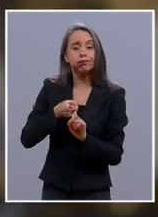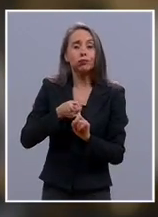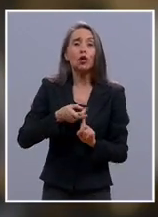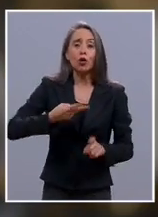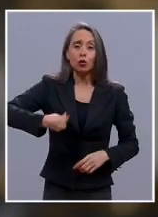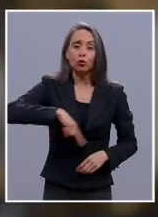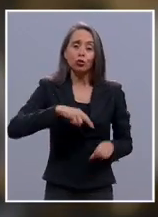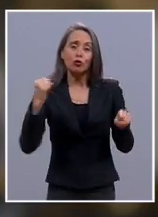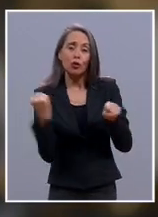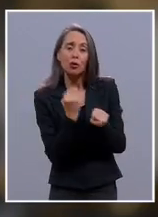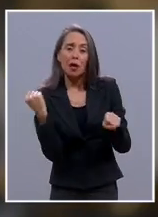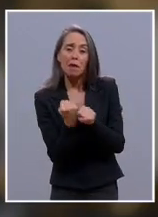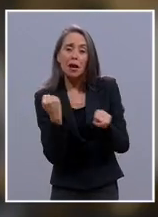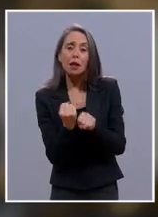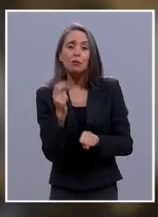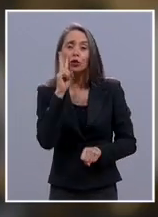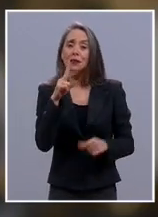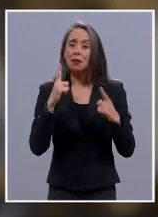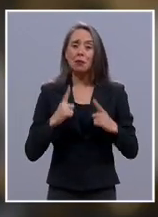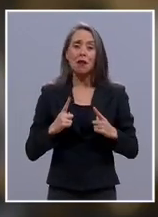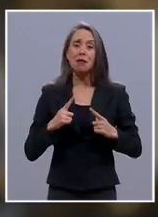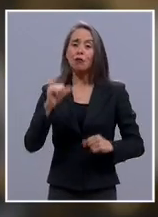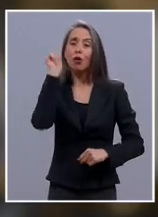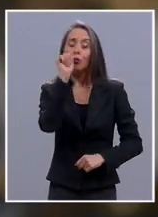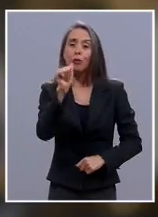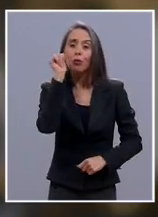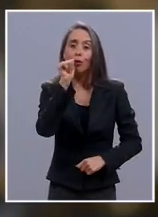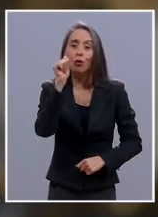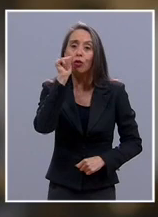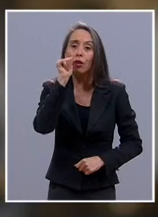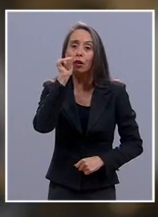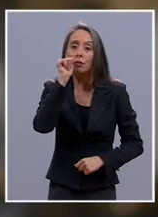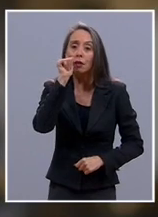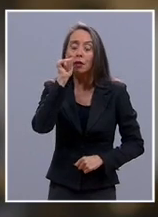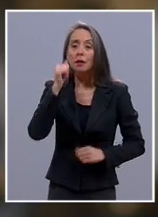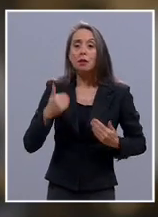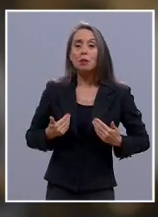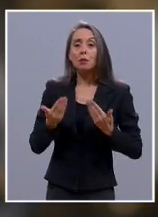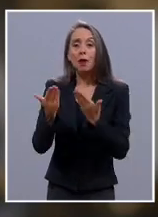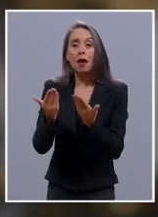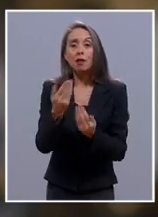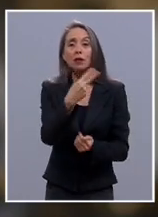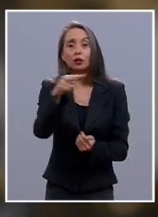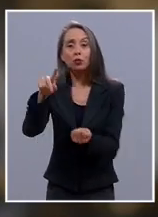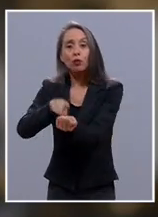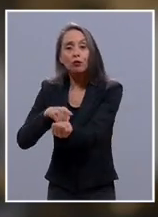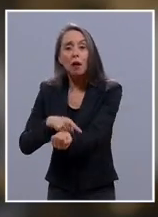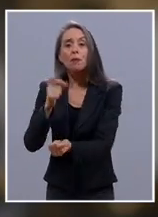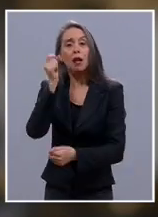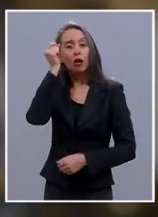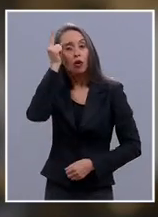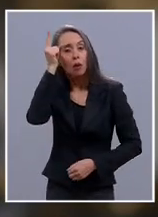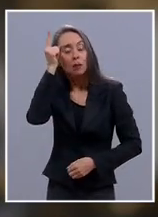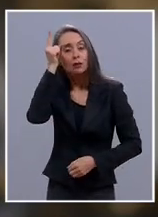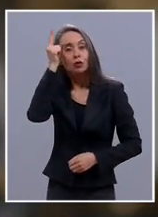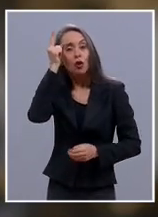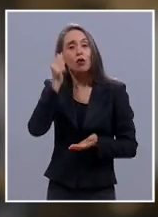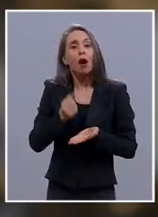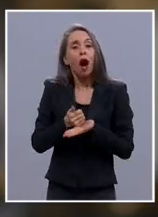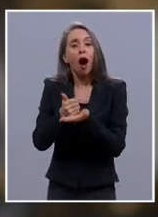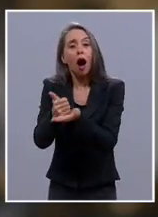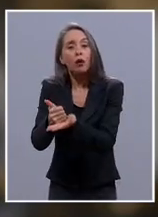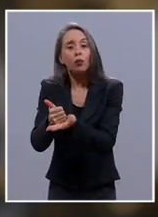sin descanso todos los días para poder llevar a sus hago a sus hogares comprensión ayuda y